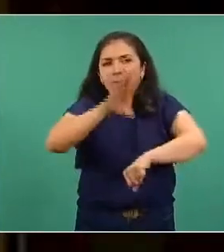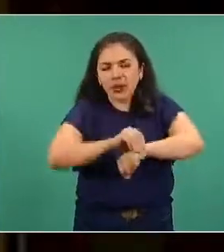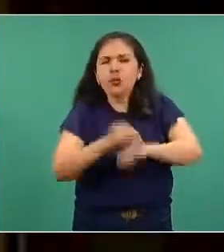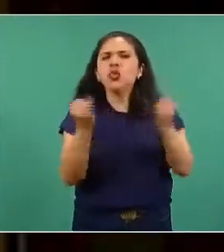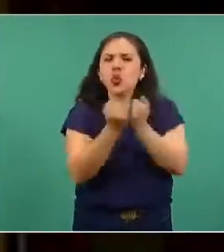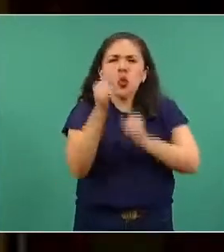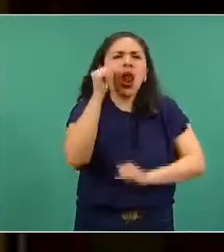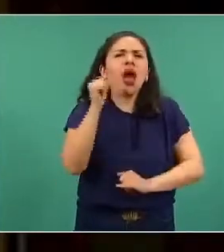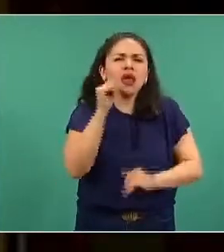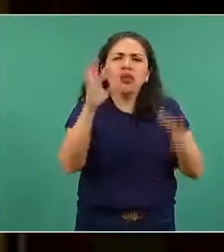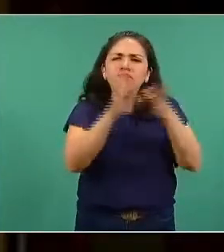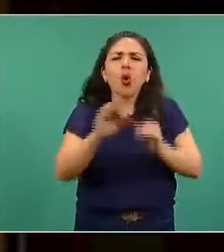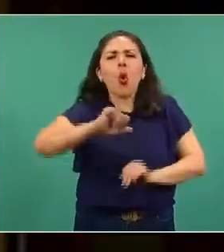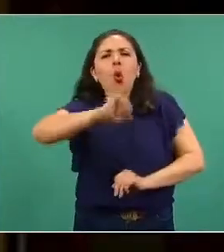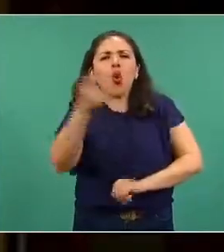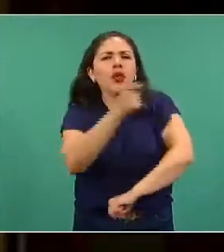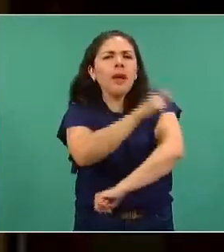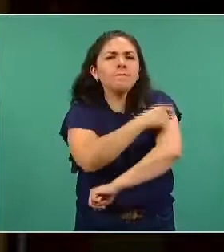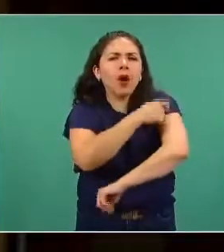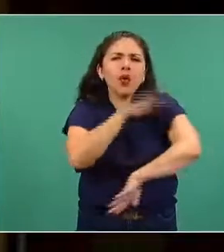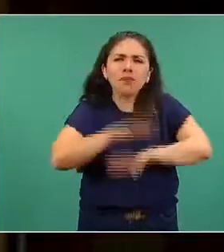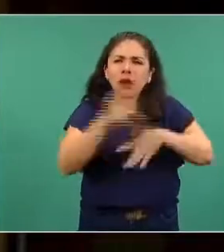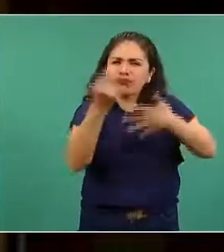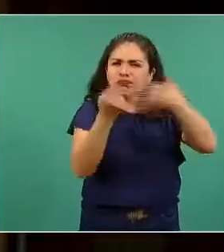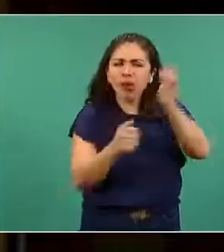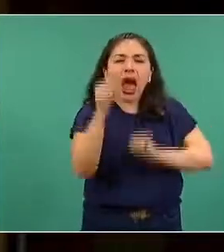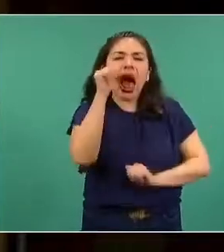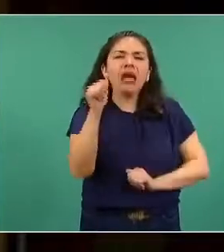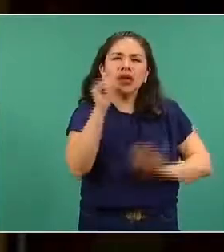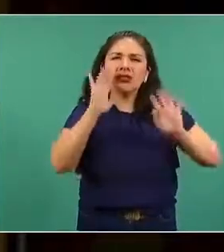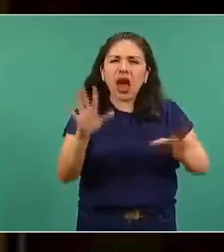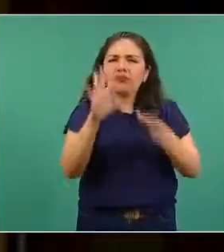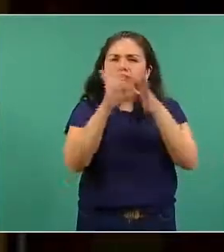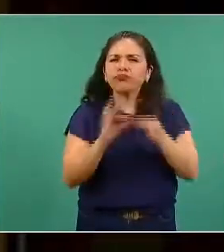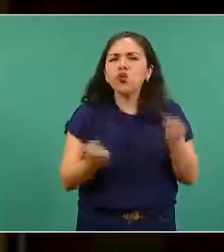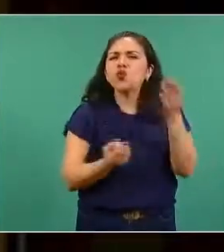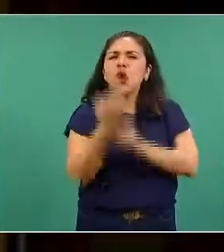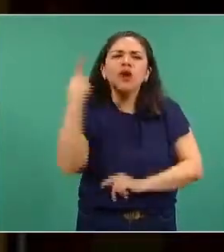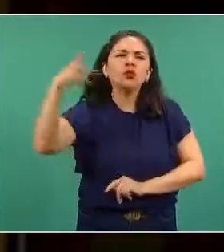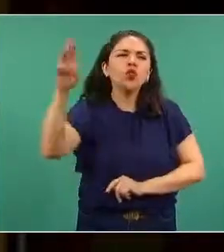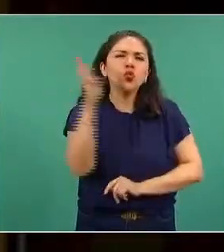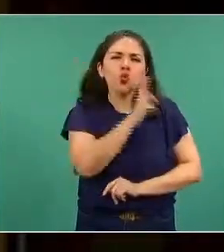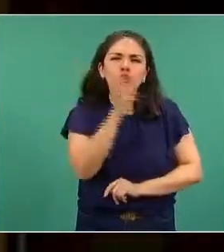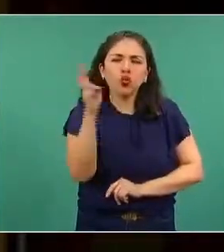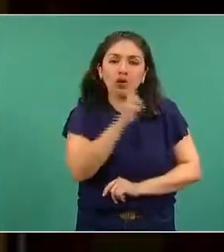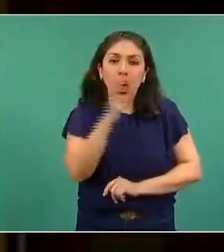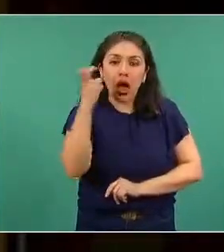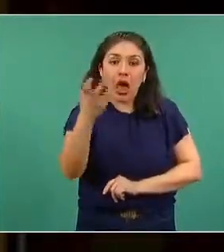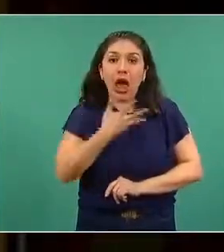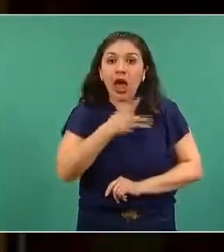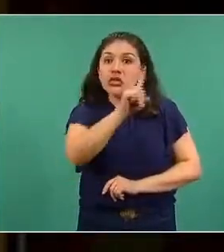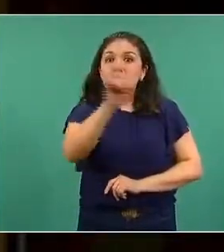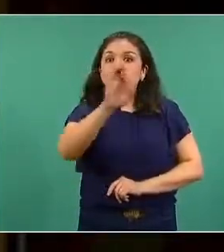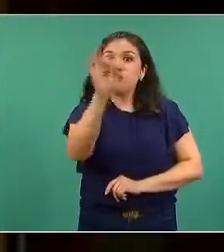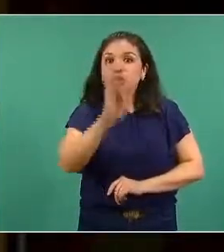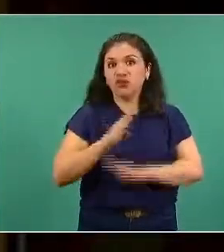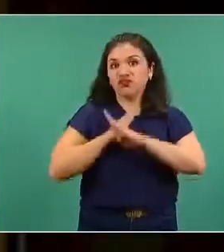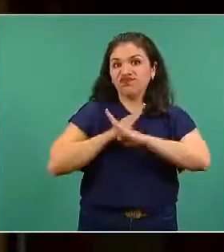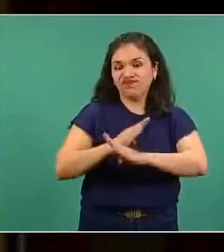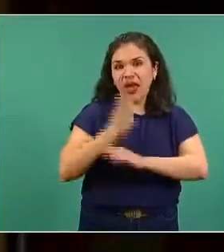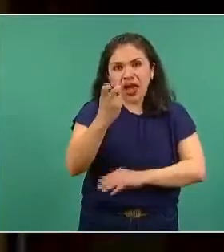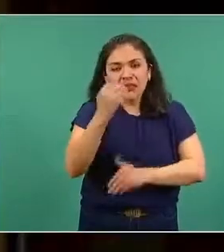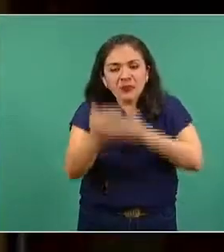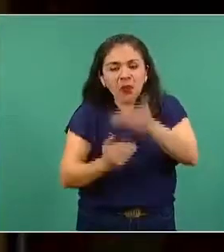habló de otras vacunas, incluso se anunció ayer una nueva vacuna rusa que tiene 100% de efectividad, saber cómo